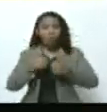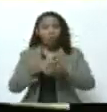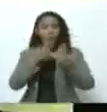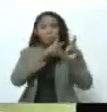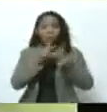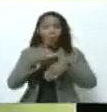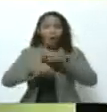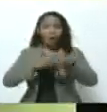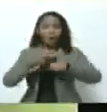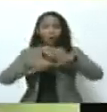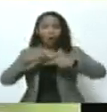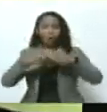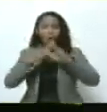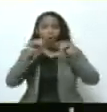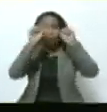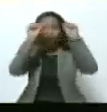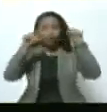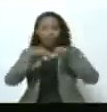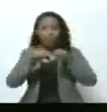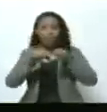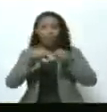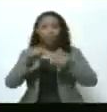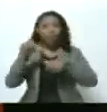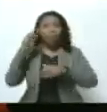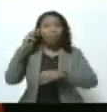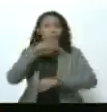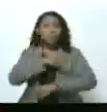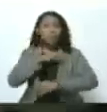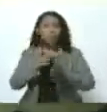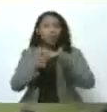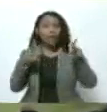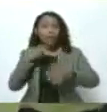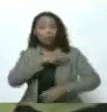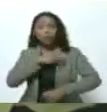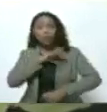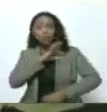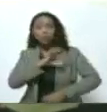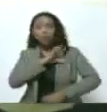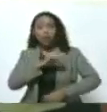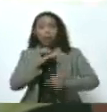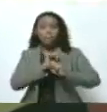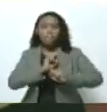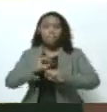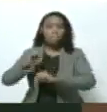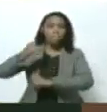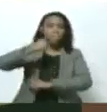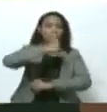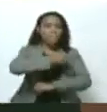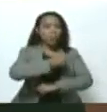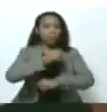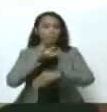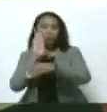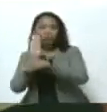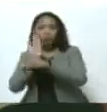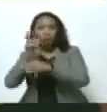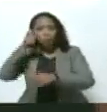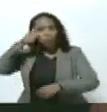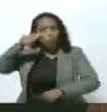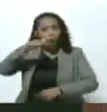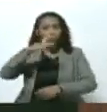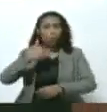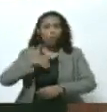revolución, el sistema de misiones y grandes misiones sociales. Es el escudo protector de nuestro pueblo. Aquí